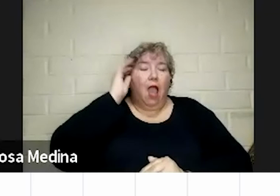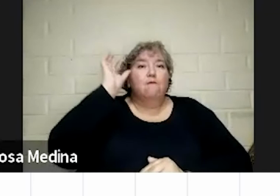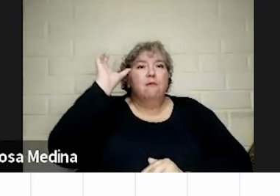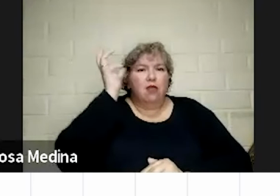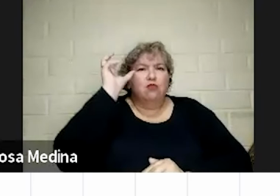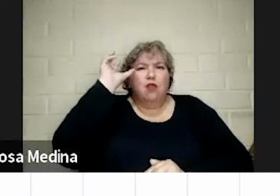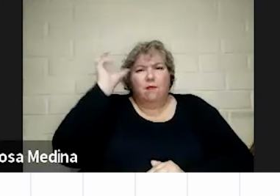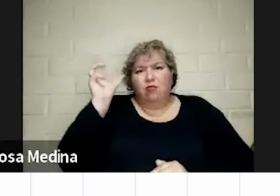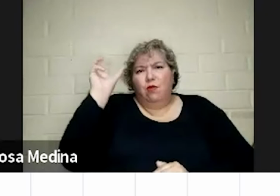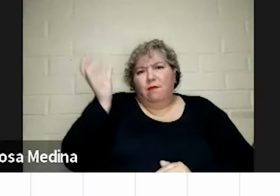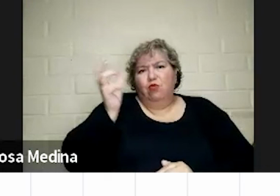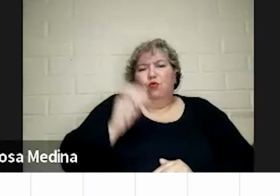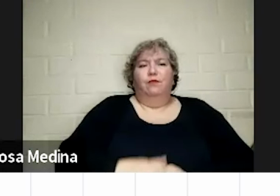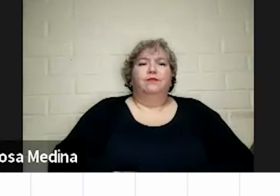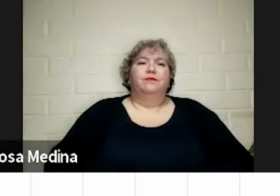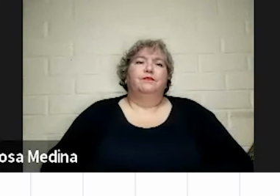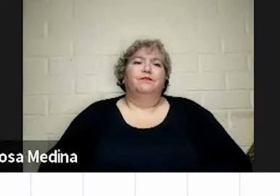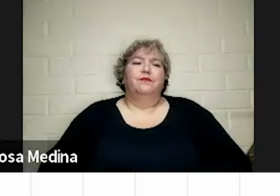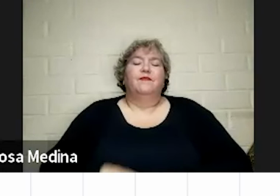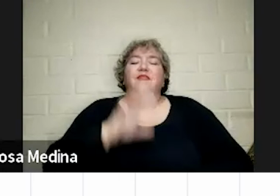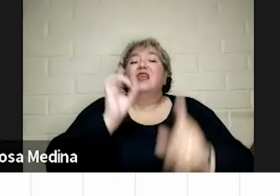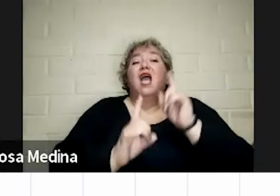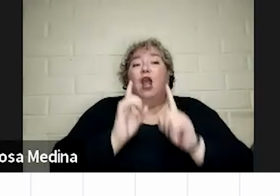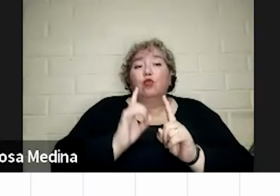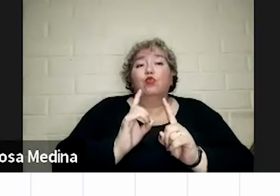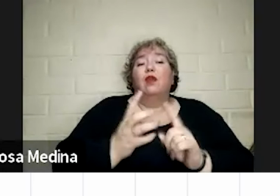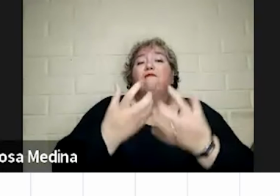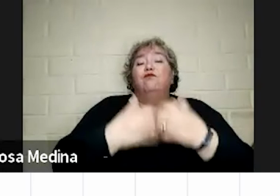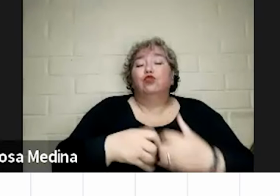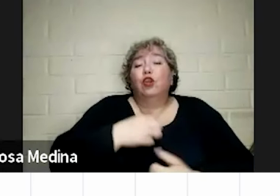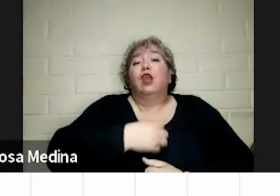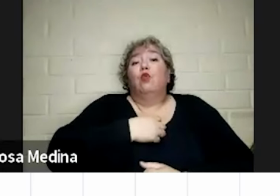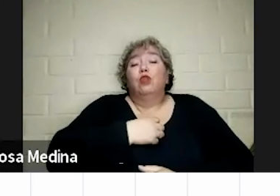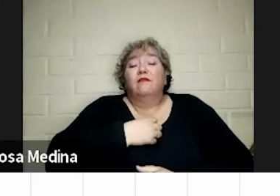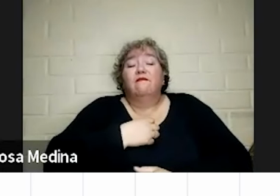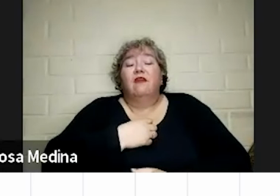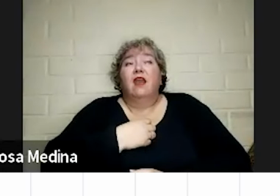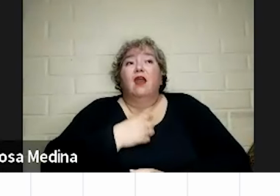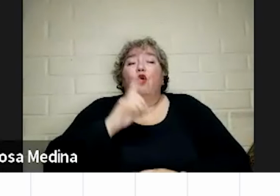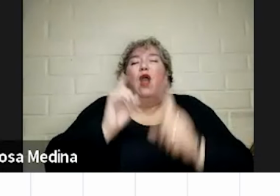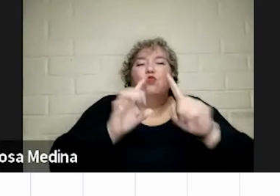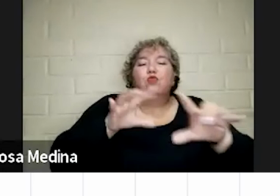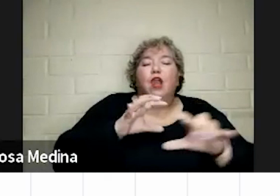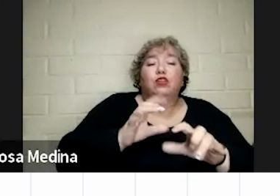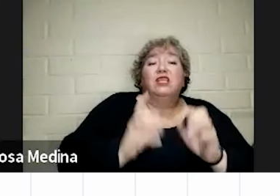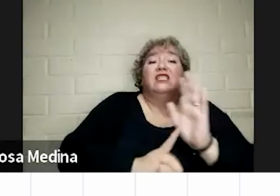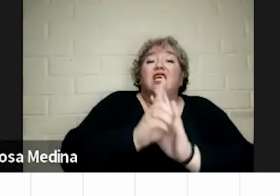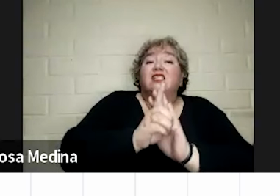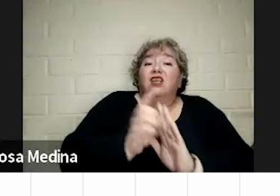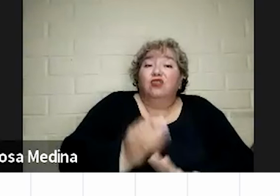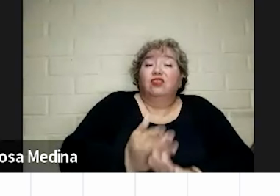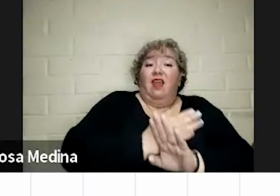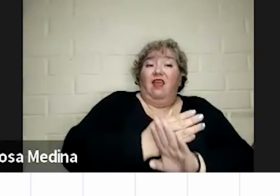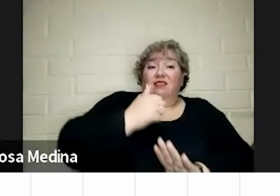cognitivo. Bueno, y algunas funciones ejecutivas o elementos de las funciones ejecutivas se desarrollan más temprano y con mayor velocidad